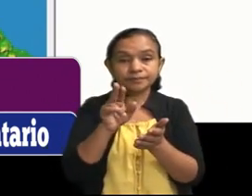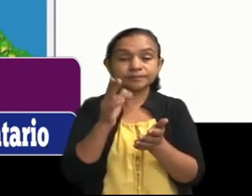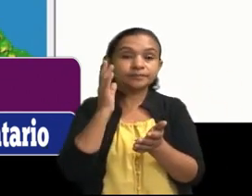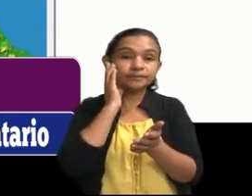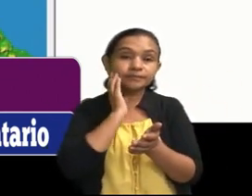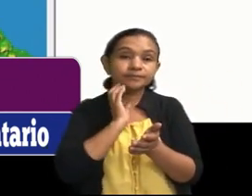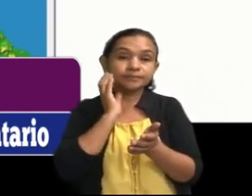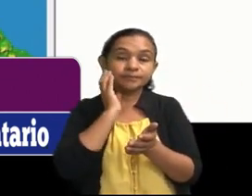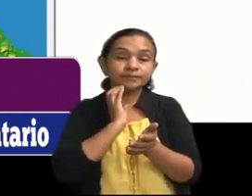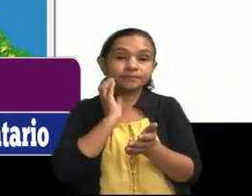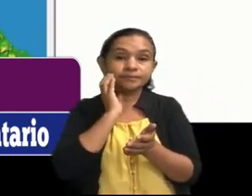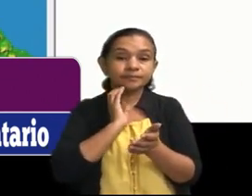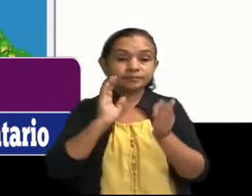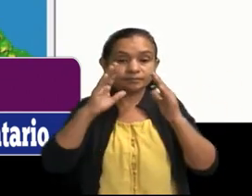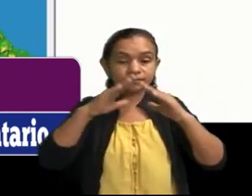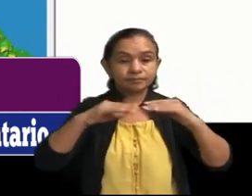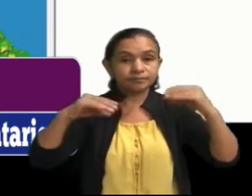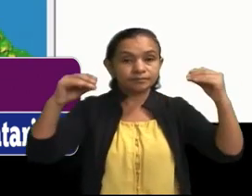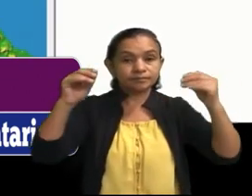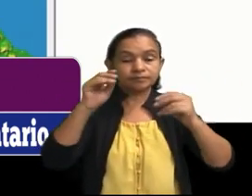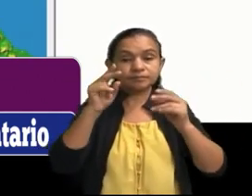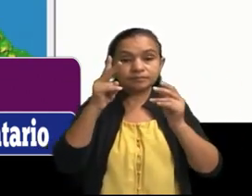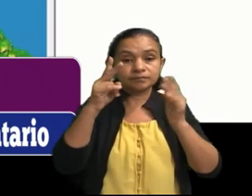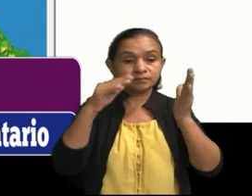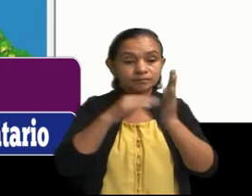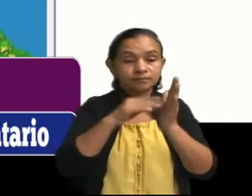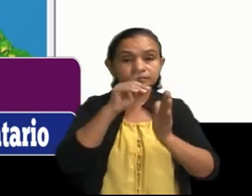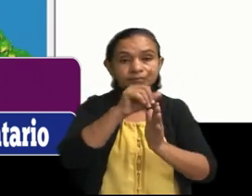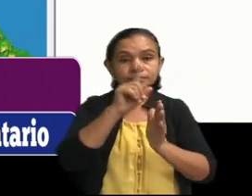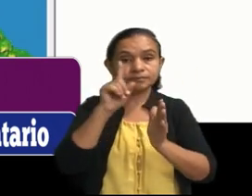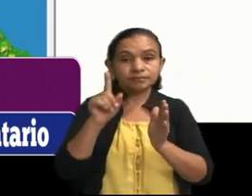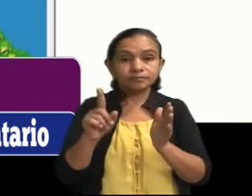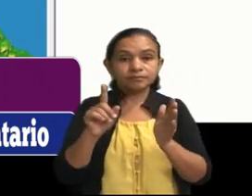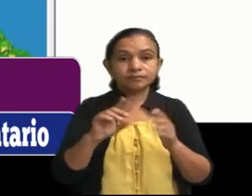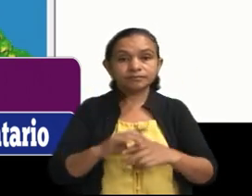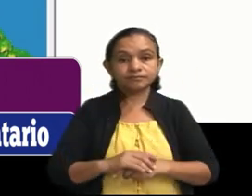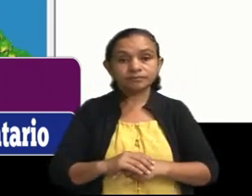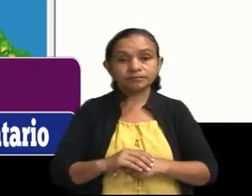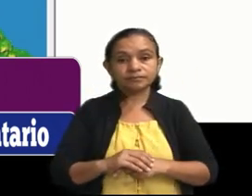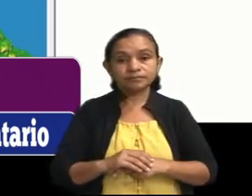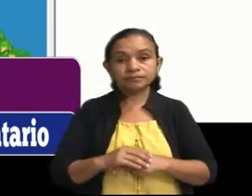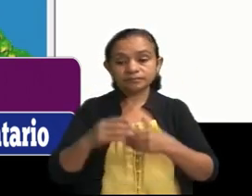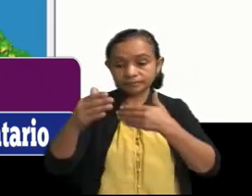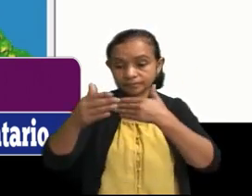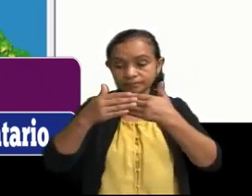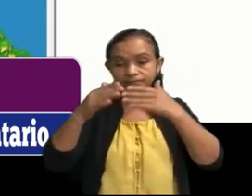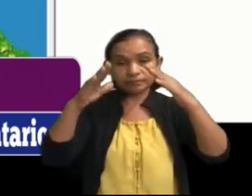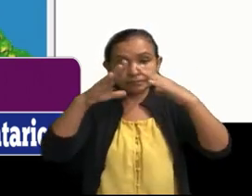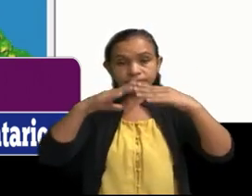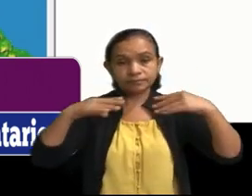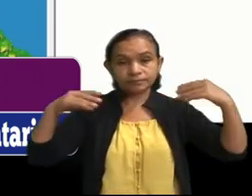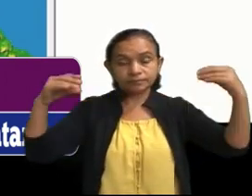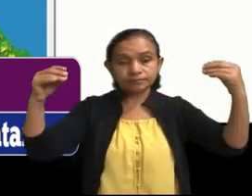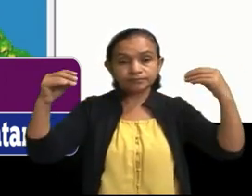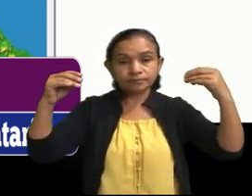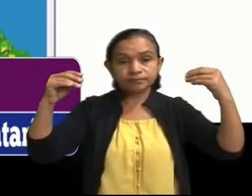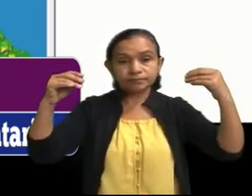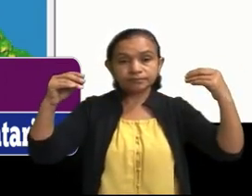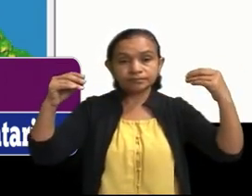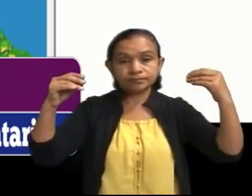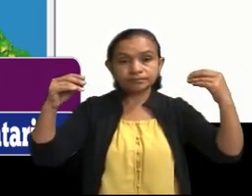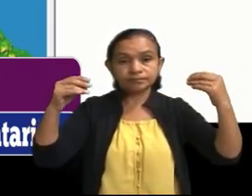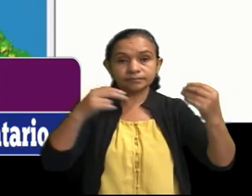experiencia japonesa. En el 2011, que hubo el terremoto más reciente en Japón con un tsunami de esa